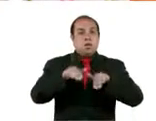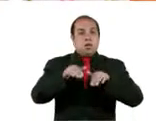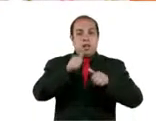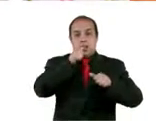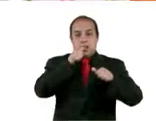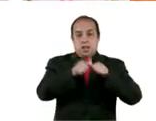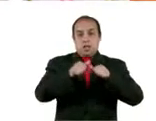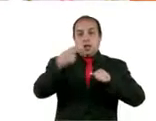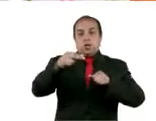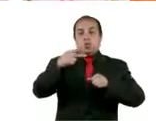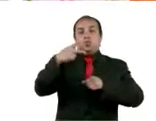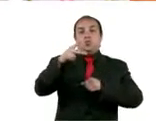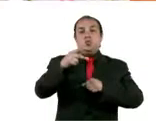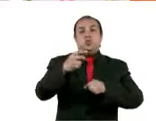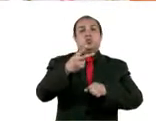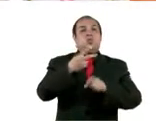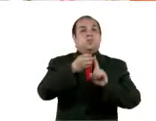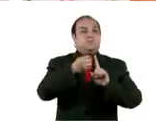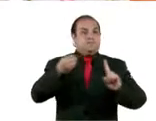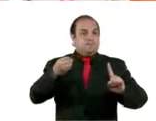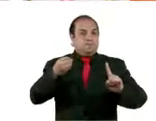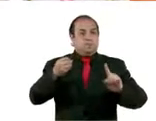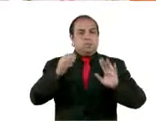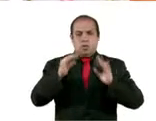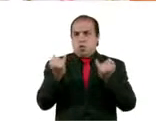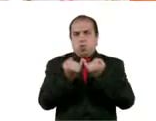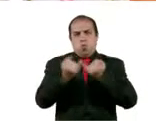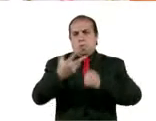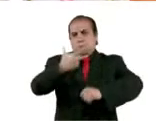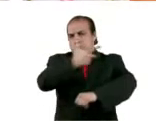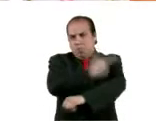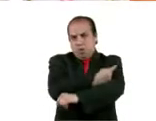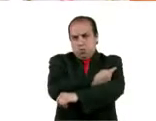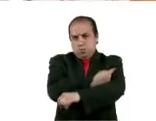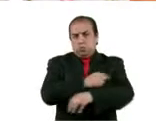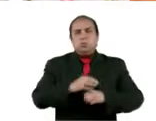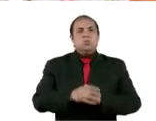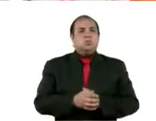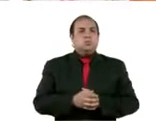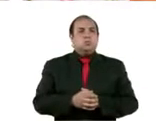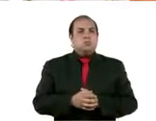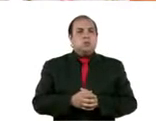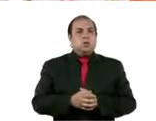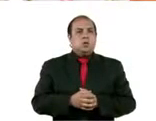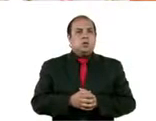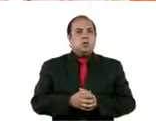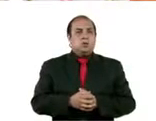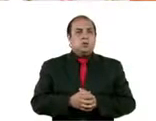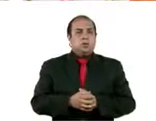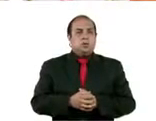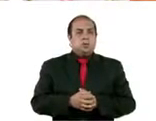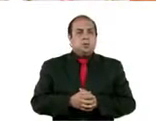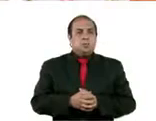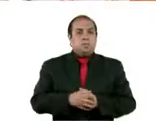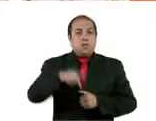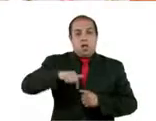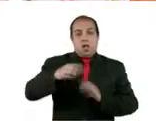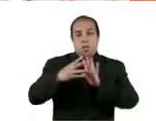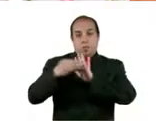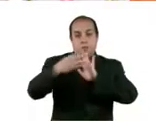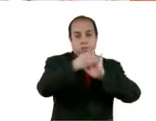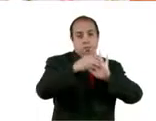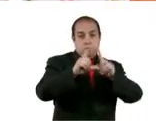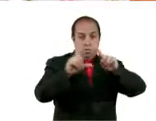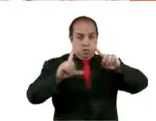letra, como ya lo habíamos hecho en la vacuna, que eso aquí de aquí salió para el país, el